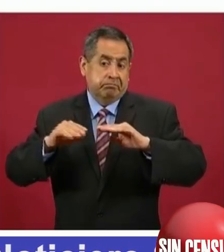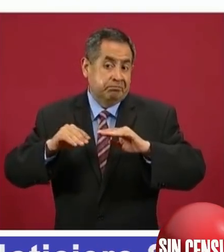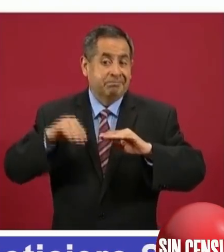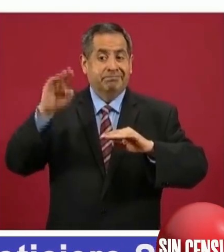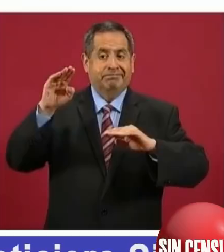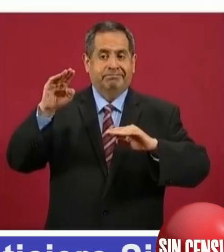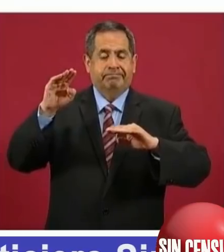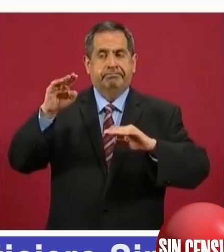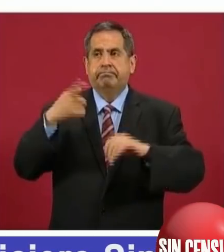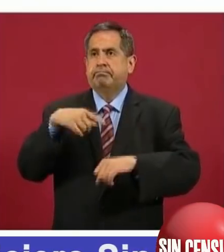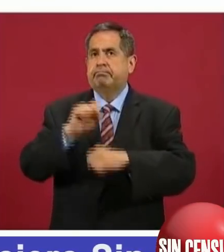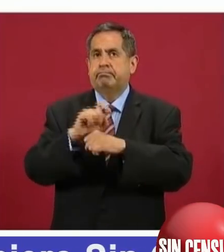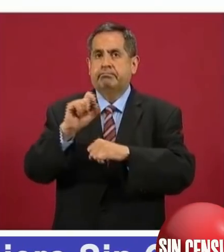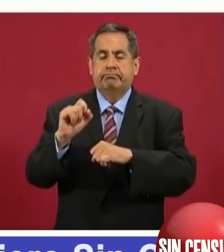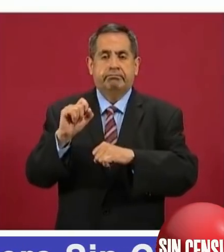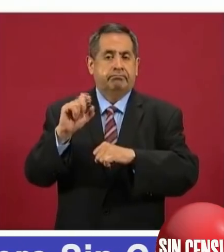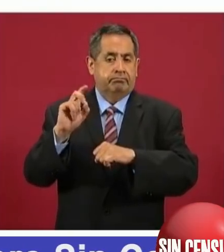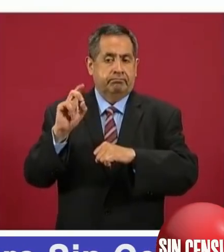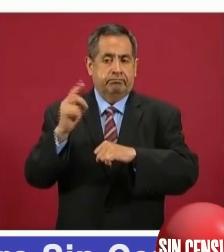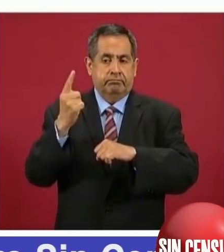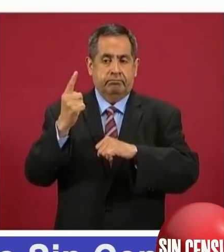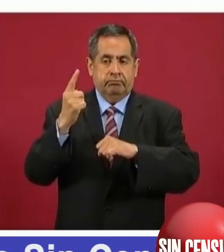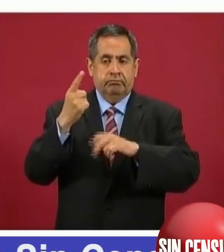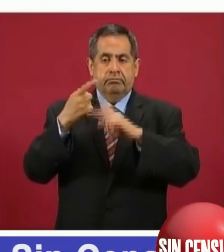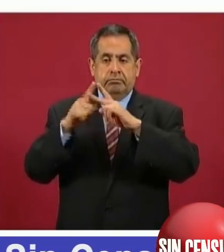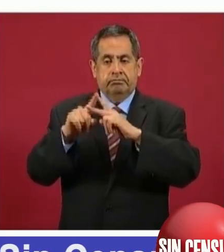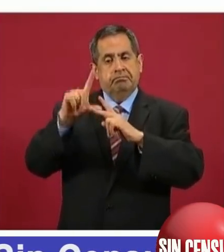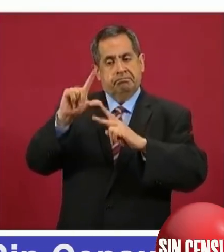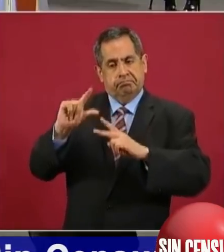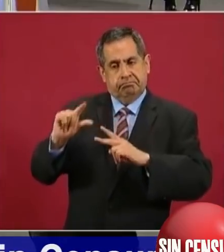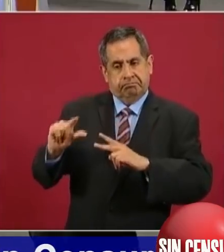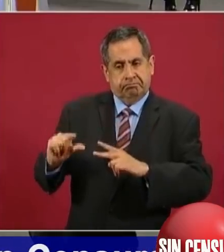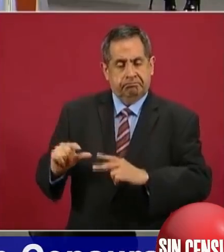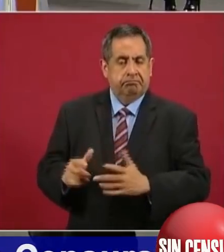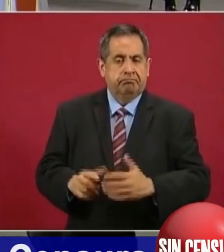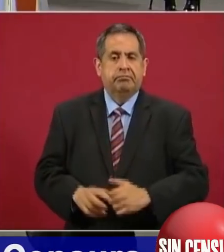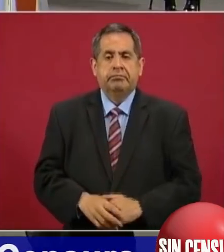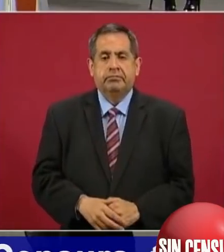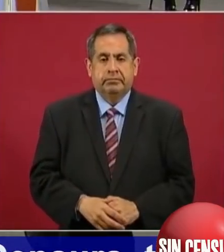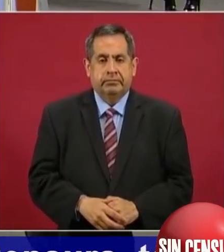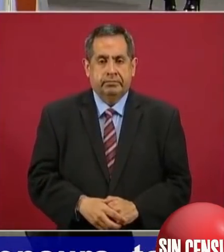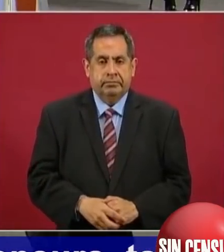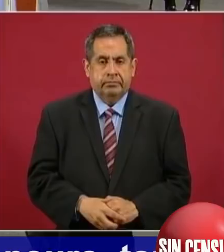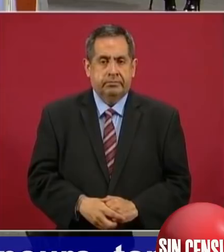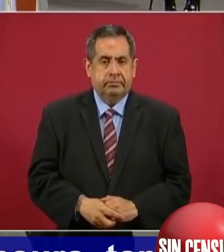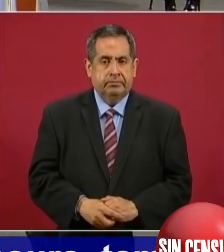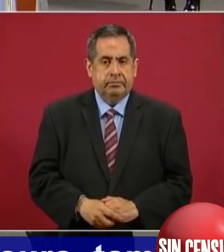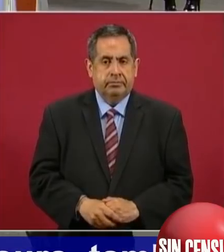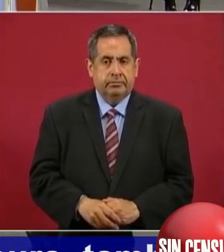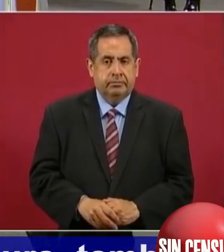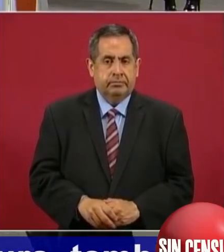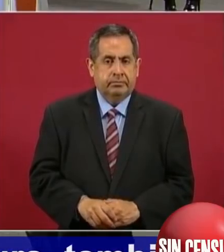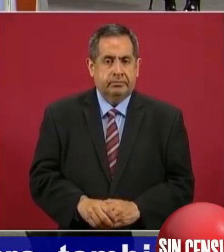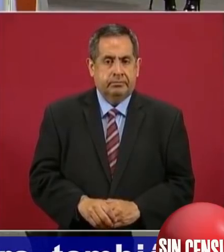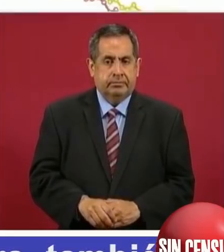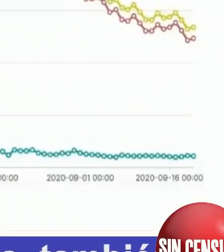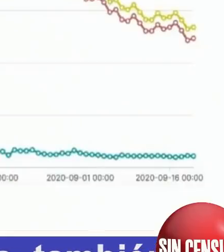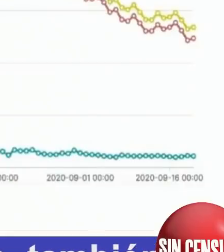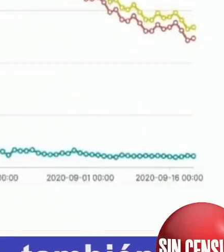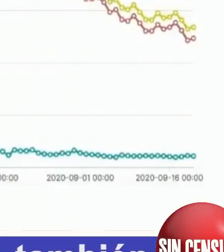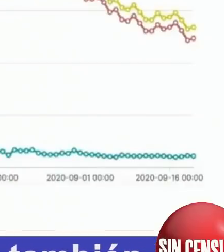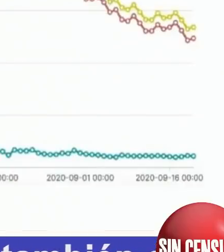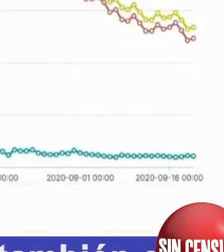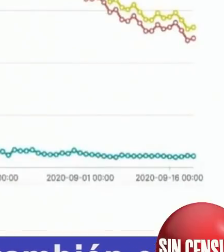llegado a la semana 31 empezó a bajar de manera sostenida. La siguiente, la ocupación hospitalaria en Hidalgo